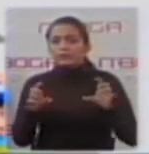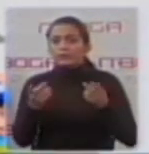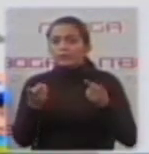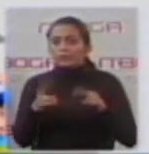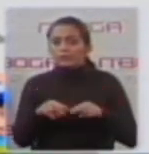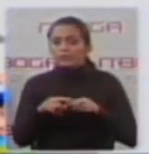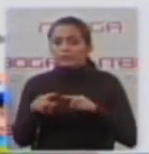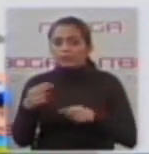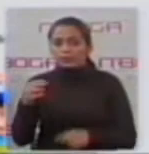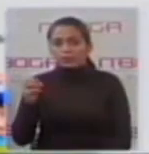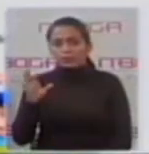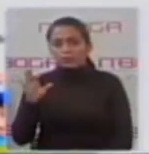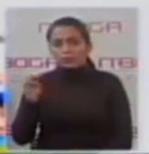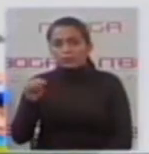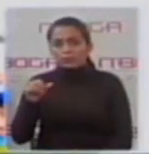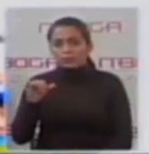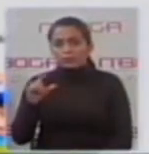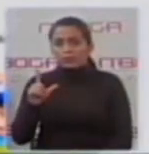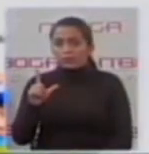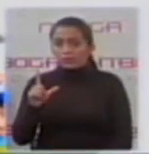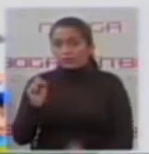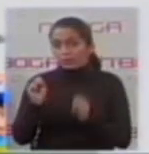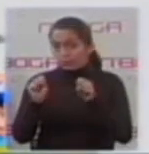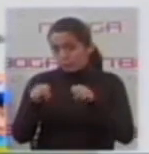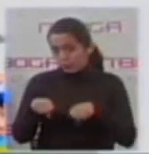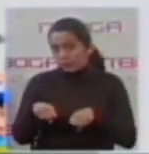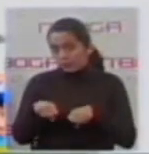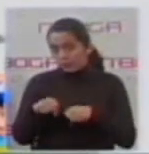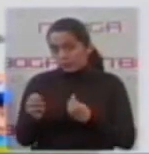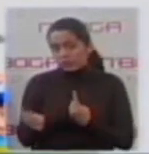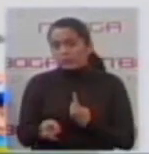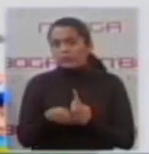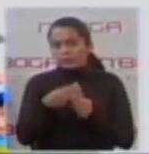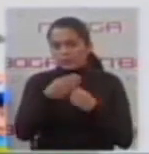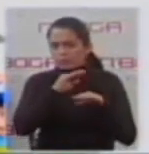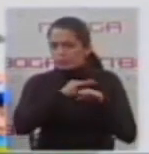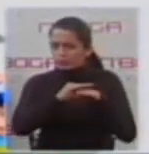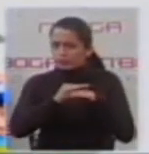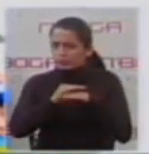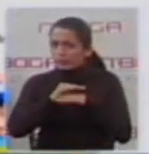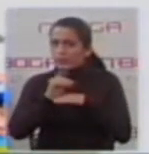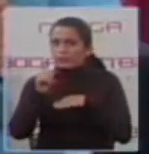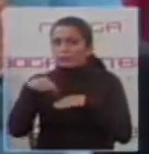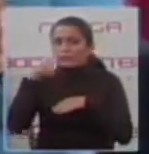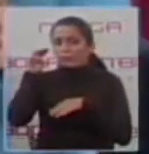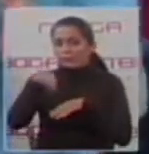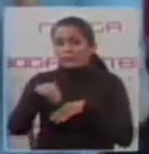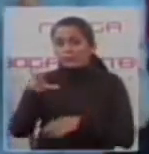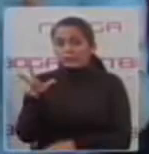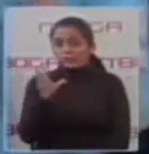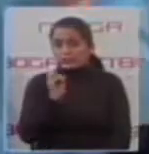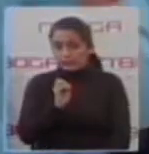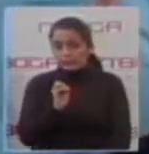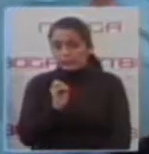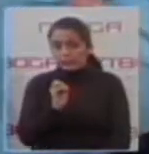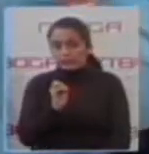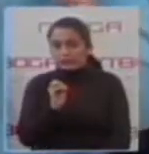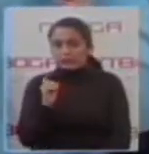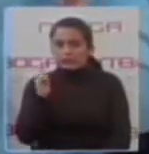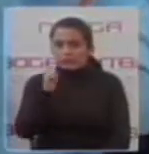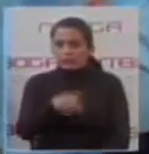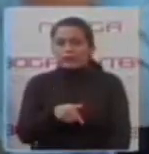e-avellan@hotmail.com. Yeah. Pueden hacer, reitero, la invitación está dada para que el próximo martes 30 vayan a esta